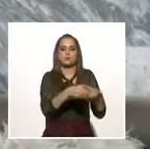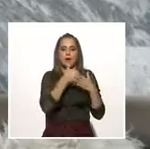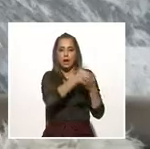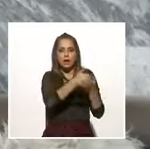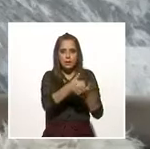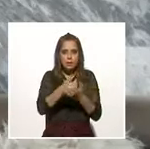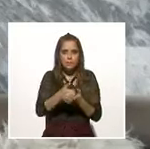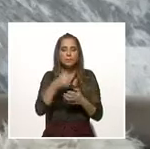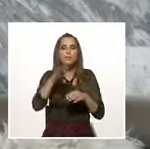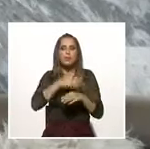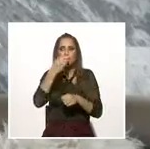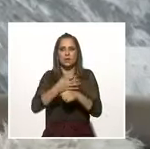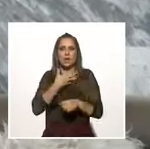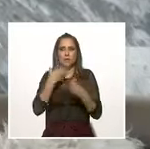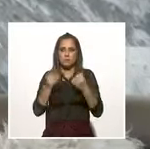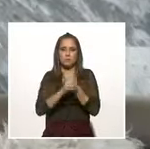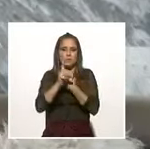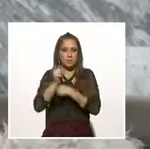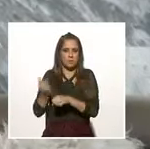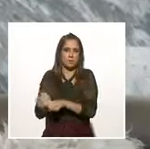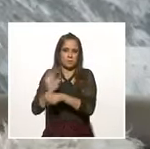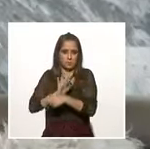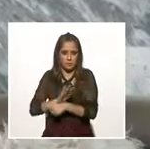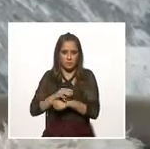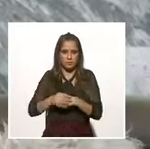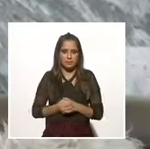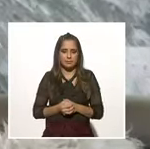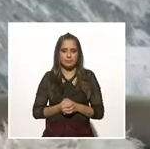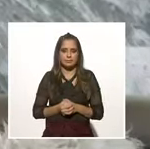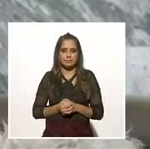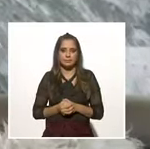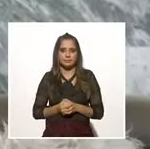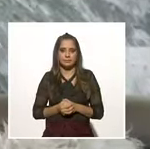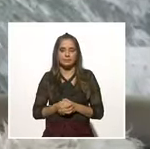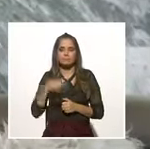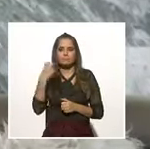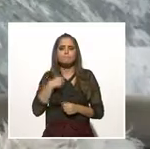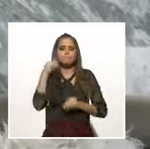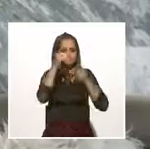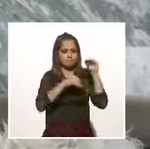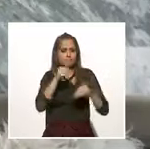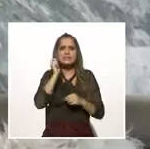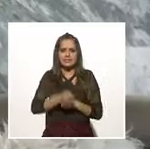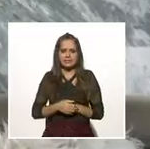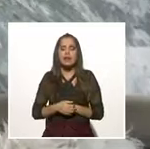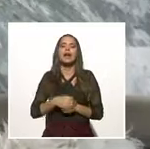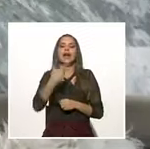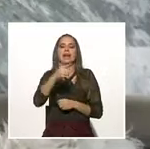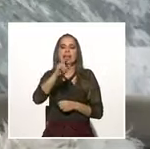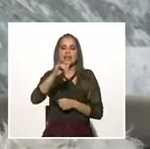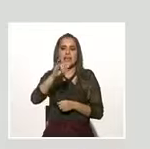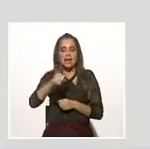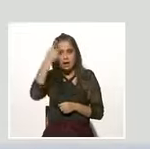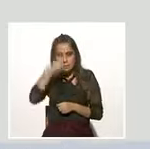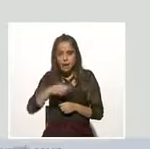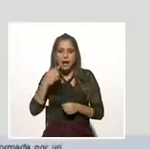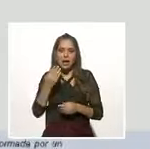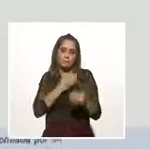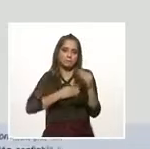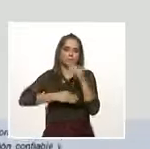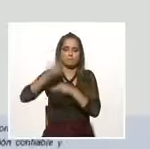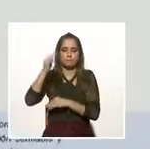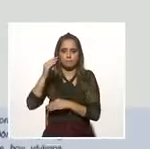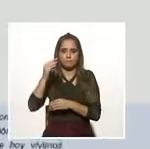pasar esta crisis del COVID-19. A raíz de esto, uno de los trabajos que desarrollamos fue la guía para la resiliencia colectiva.